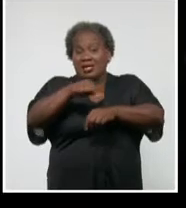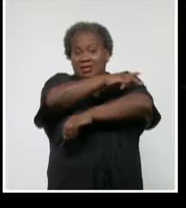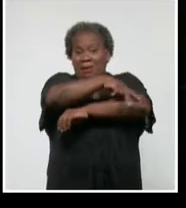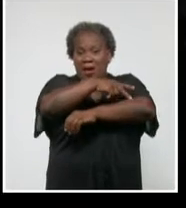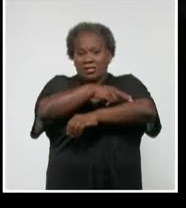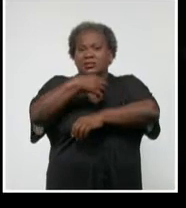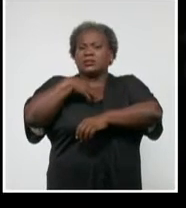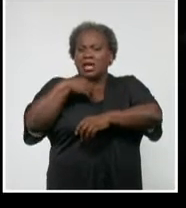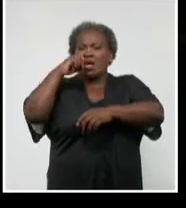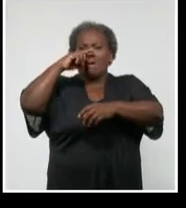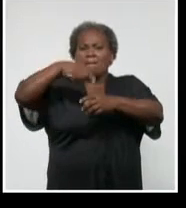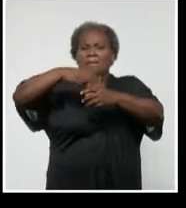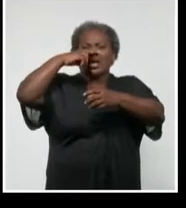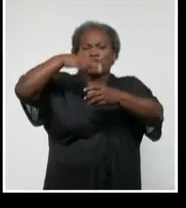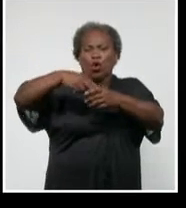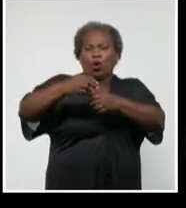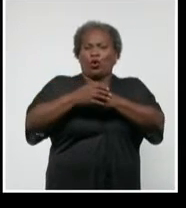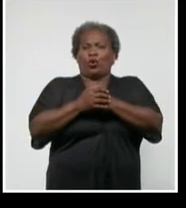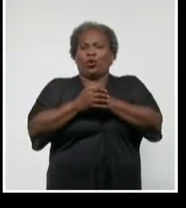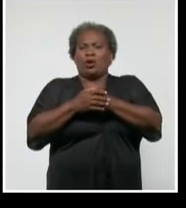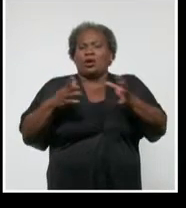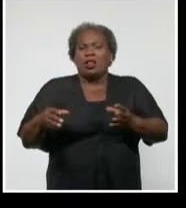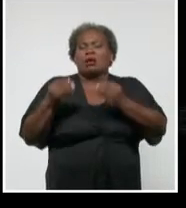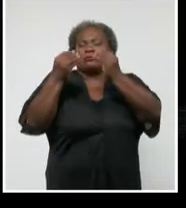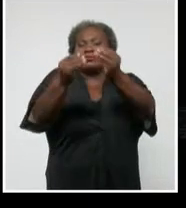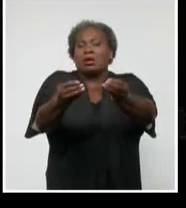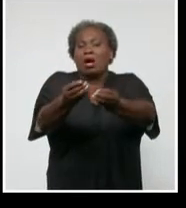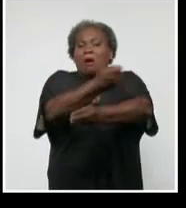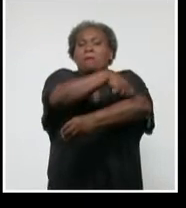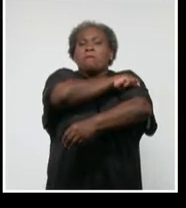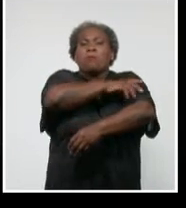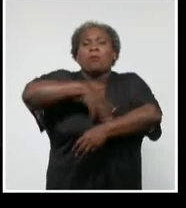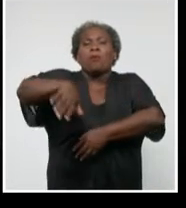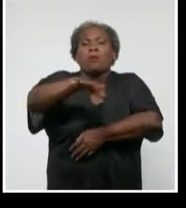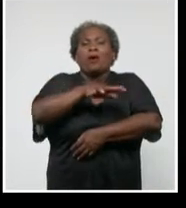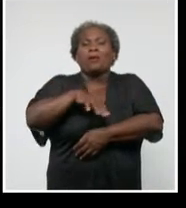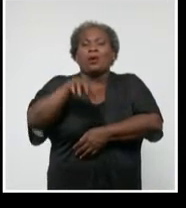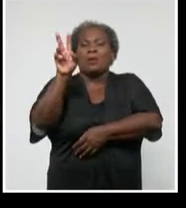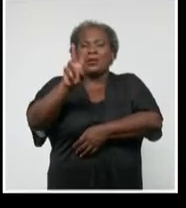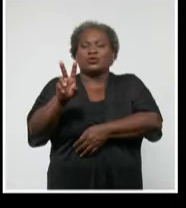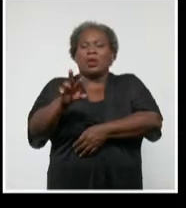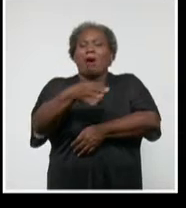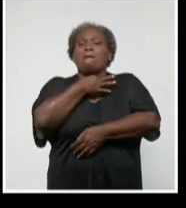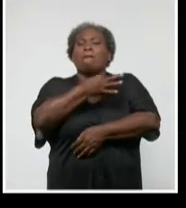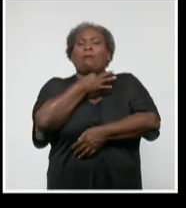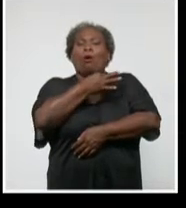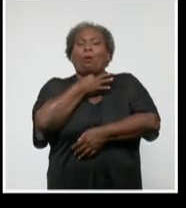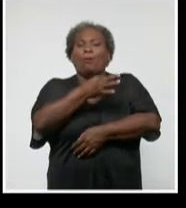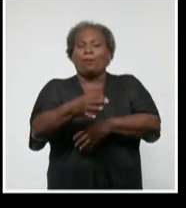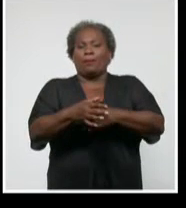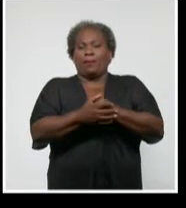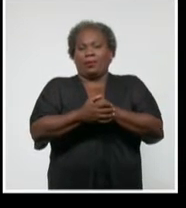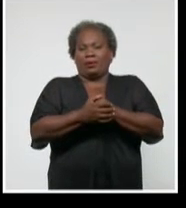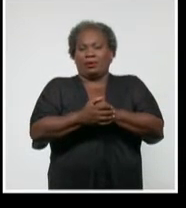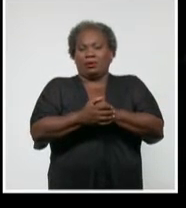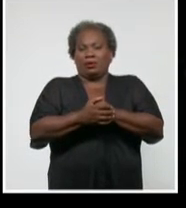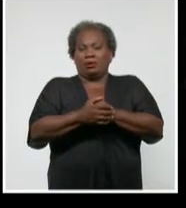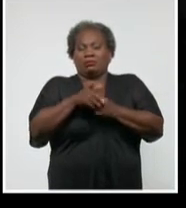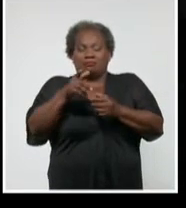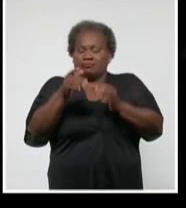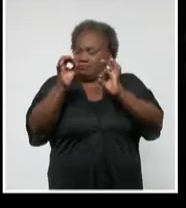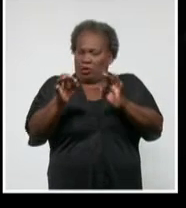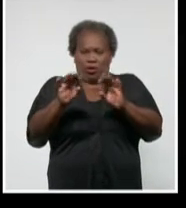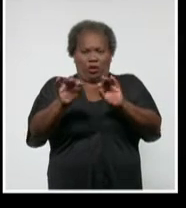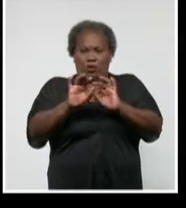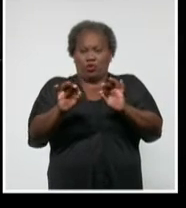y ha llevado a su pueblo a una pobreza abyecta. Virtualmente,